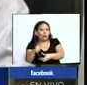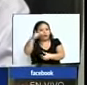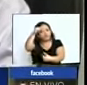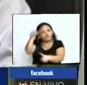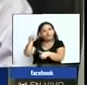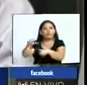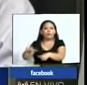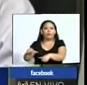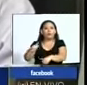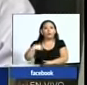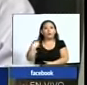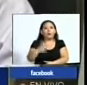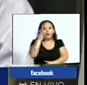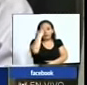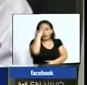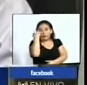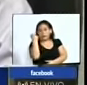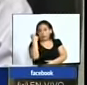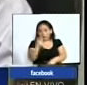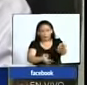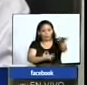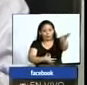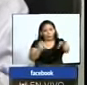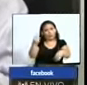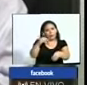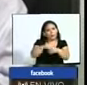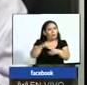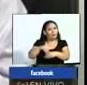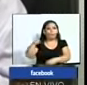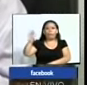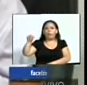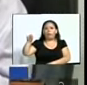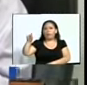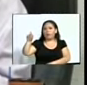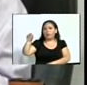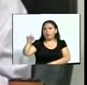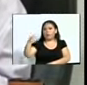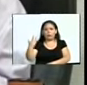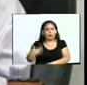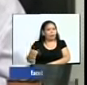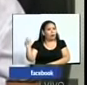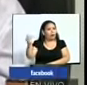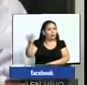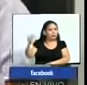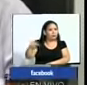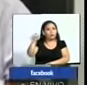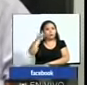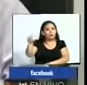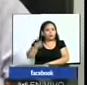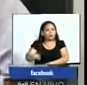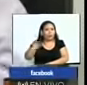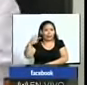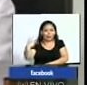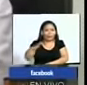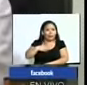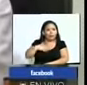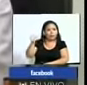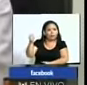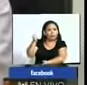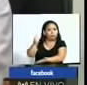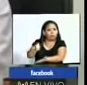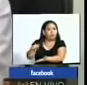ratificación. Tengo entendido que el documento de Bandesal llegó hace 2 o 3 semanas para su ratificación. Si ya están los fondos, lo menos